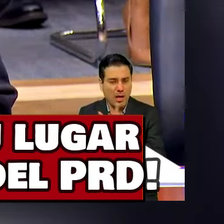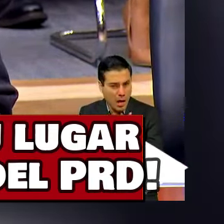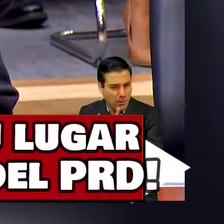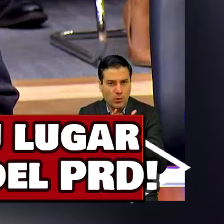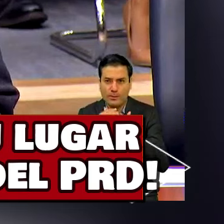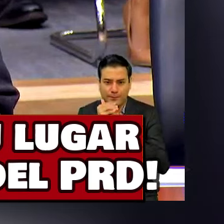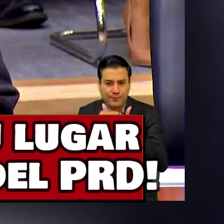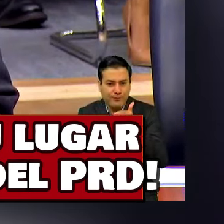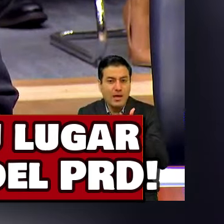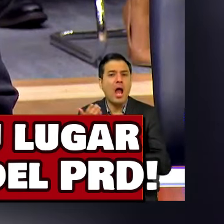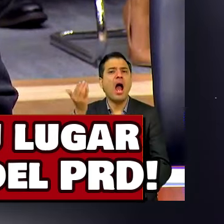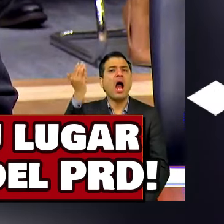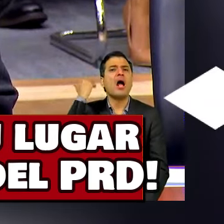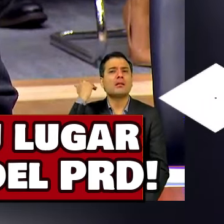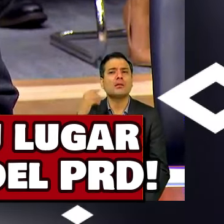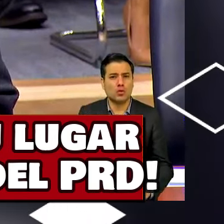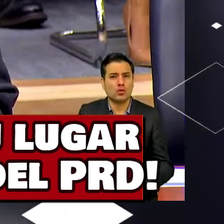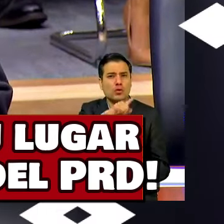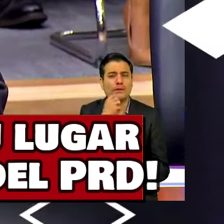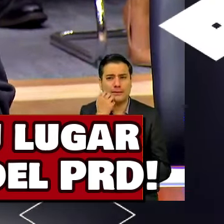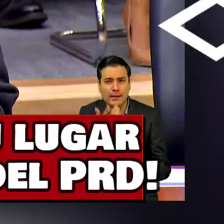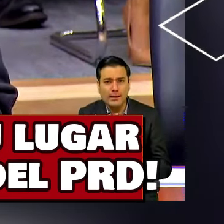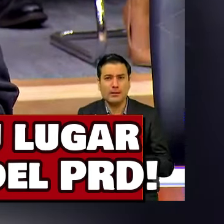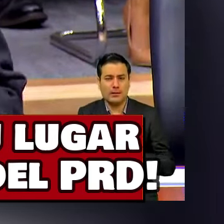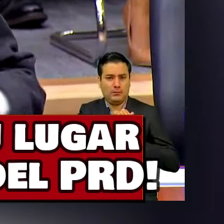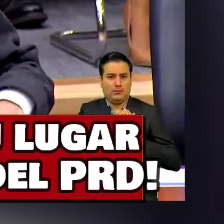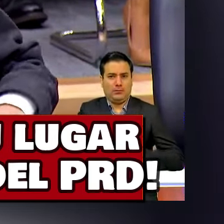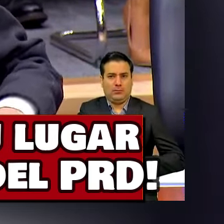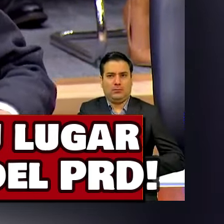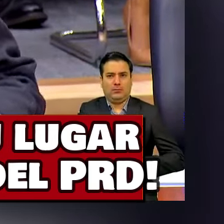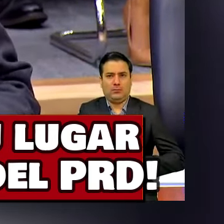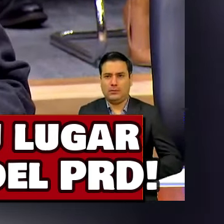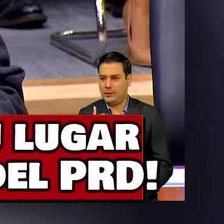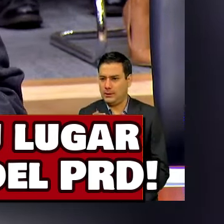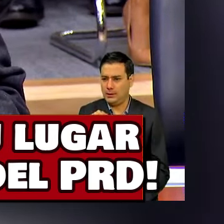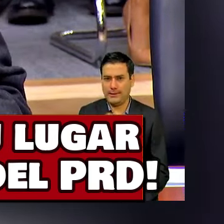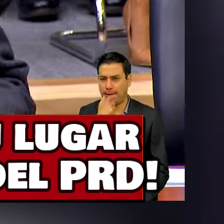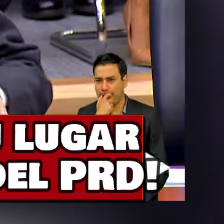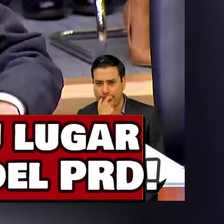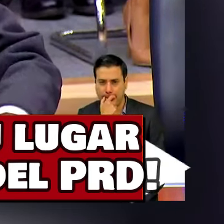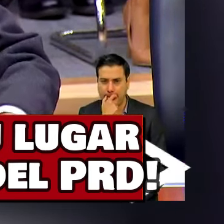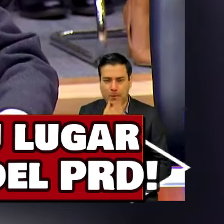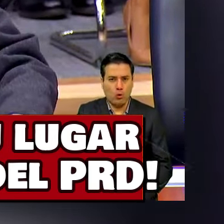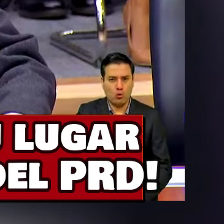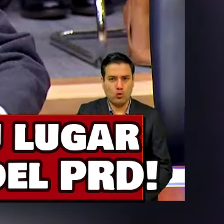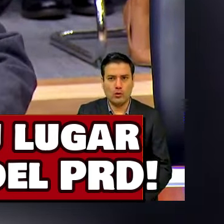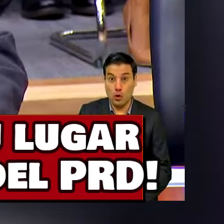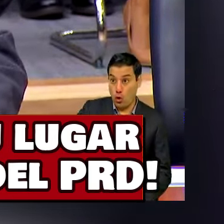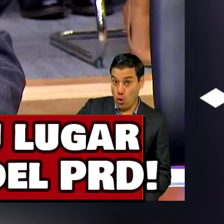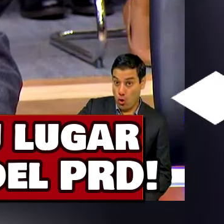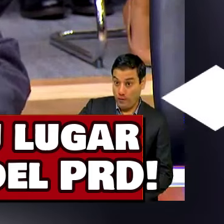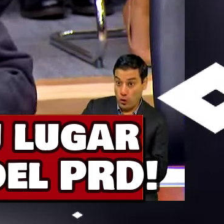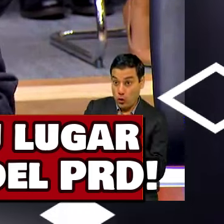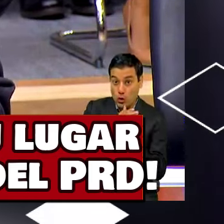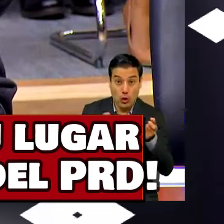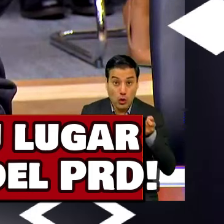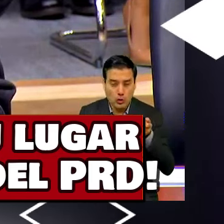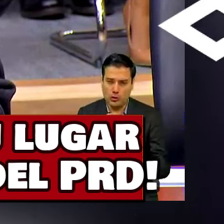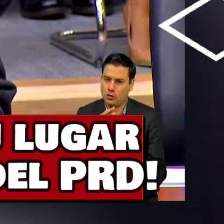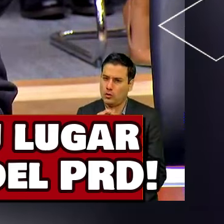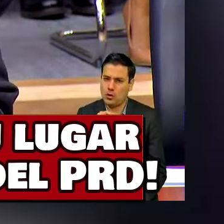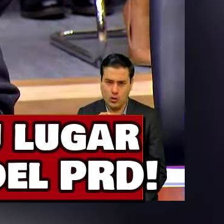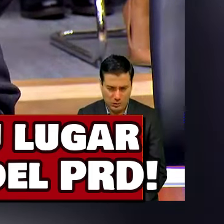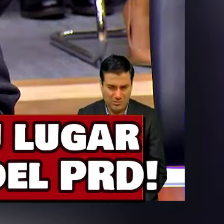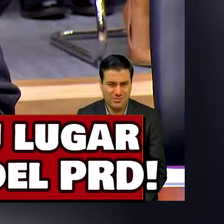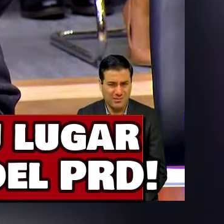por construir un árbitro imparcial y no que el gobierno tuviera el control de los procesos electorales. Nosotros, como aquí lo he manifestado en diferentes